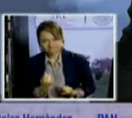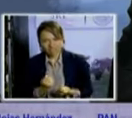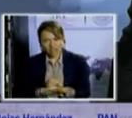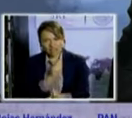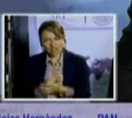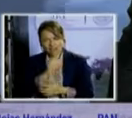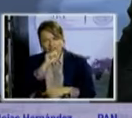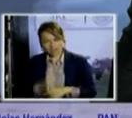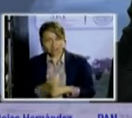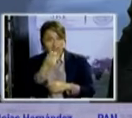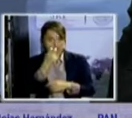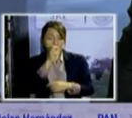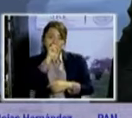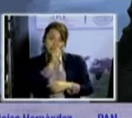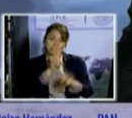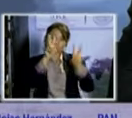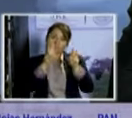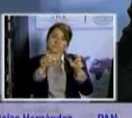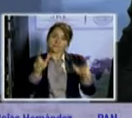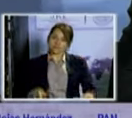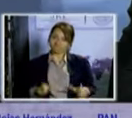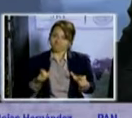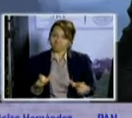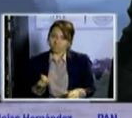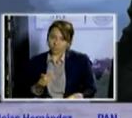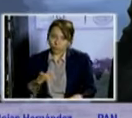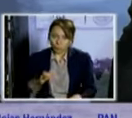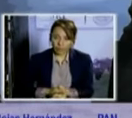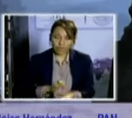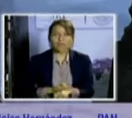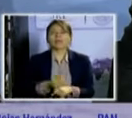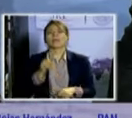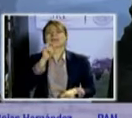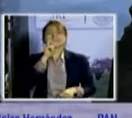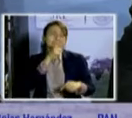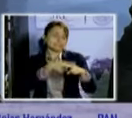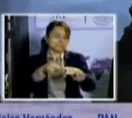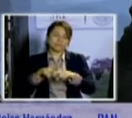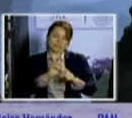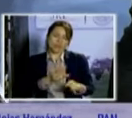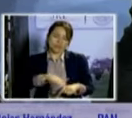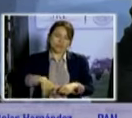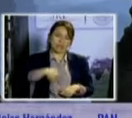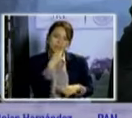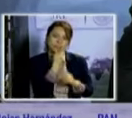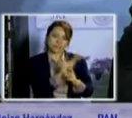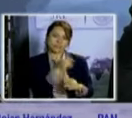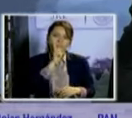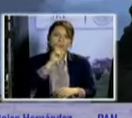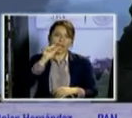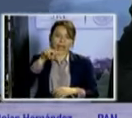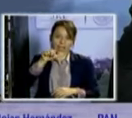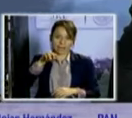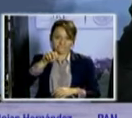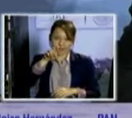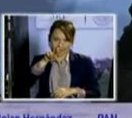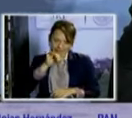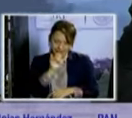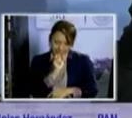y de gobernabilidad, como claramente ya lo advertía Ana María. Y yo quisiera pues nada más hacer una